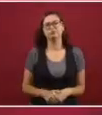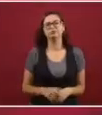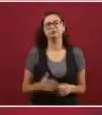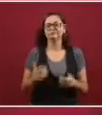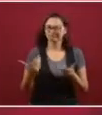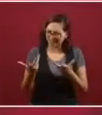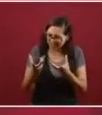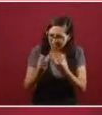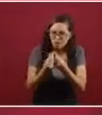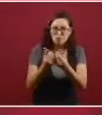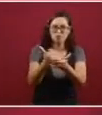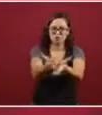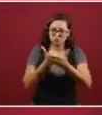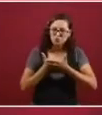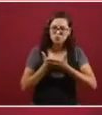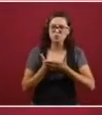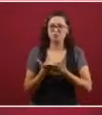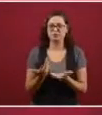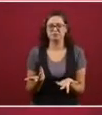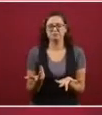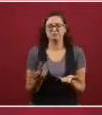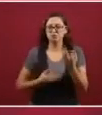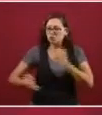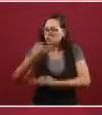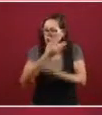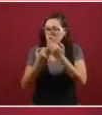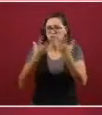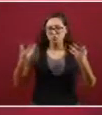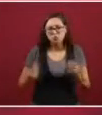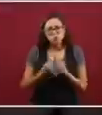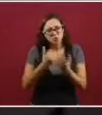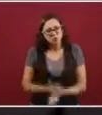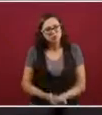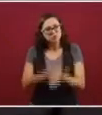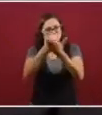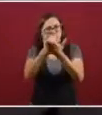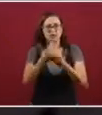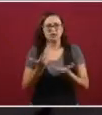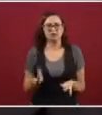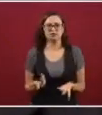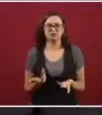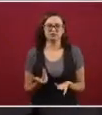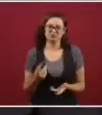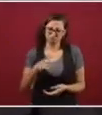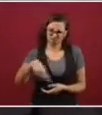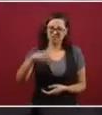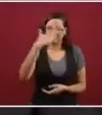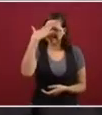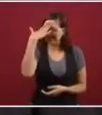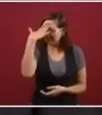Cooperación, ¿sí? Que todos ayudemos a empujar al elefante,